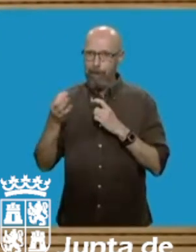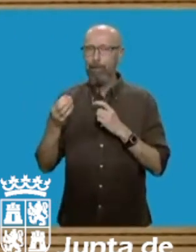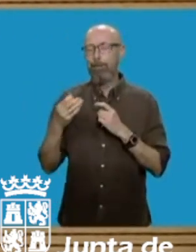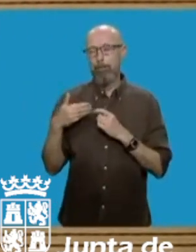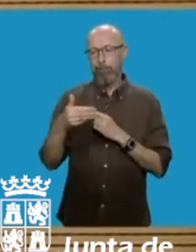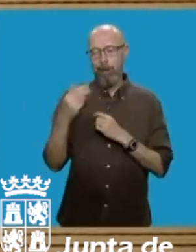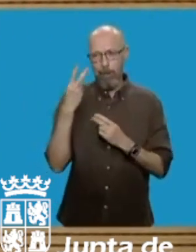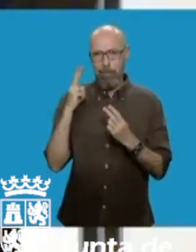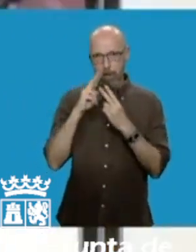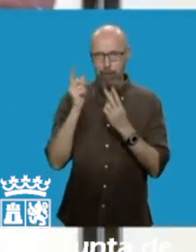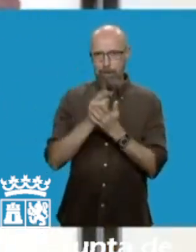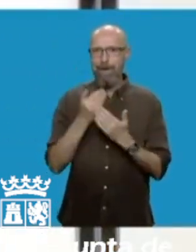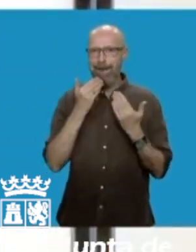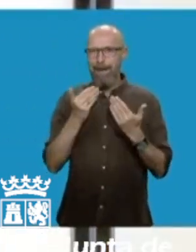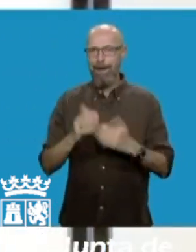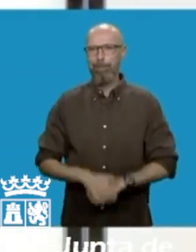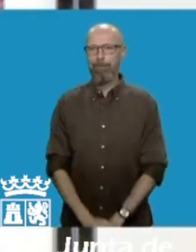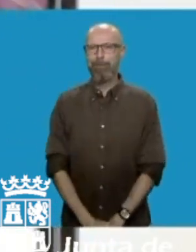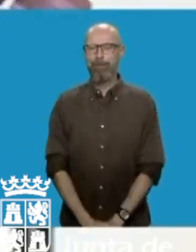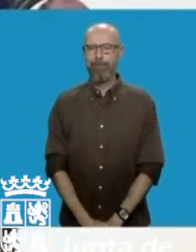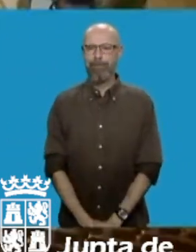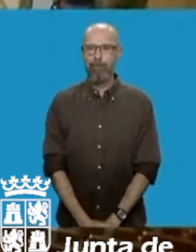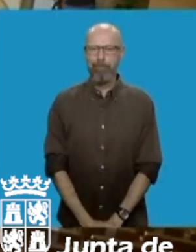Gracias, Ángel, y enhorabuena. Muchísimas gracias a vosotros y a la gente.